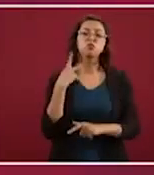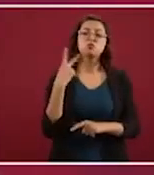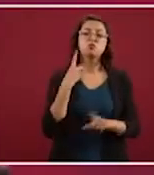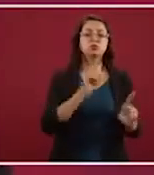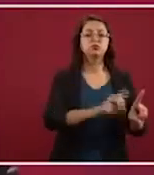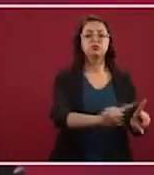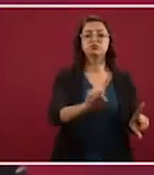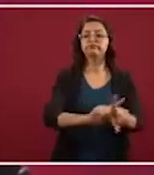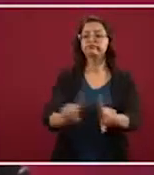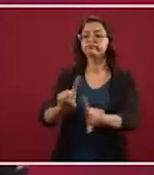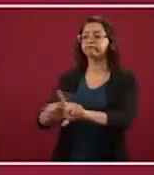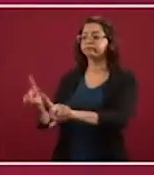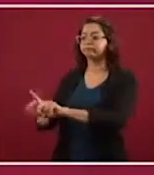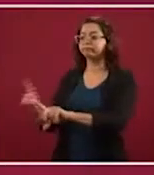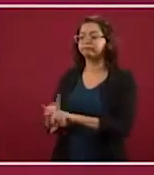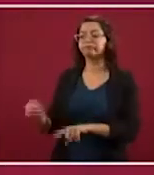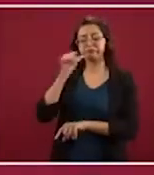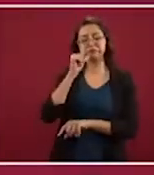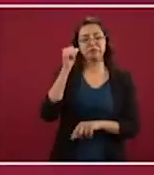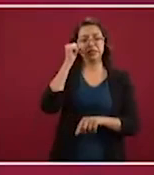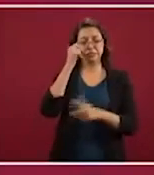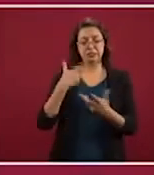expresiones, de todas las organizaciones,